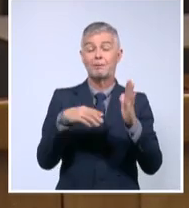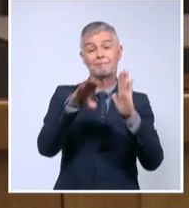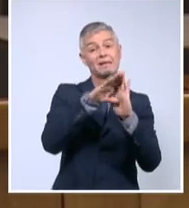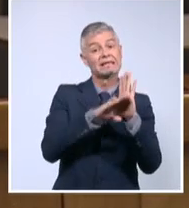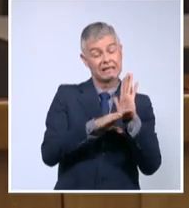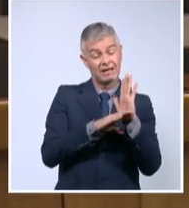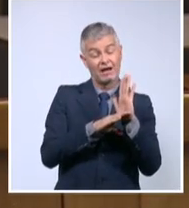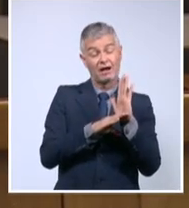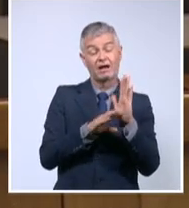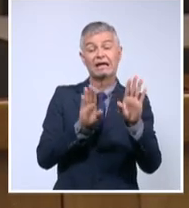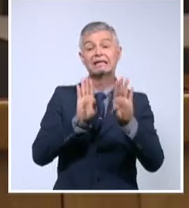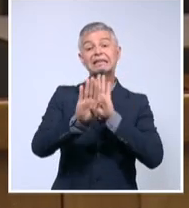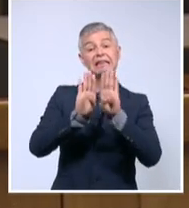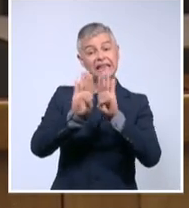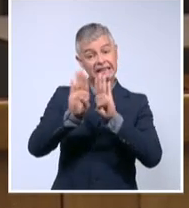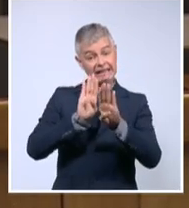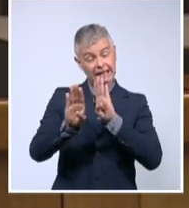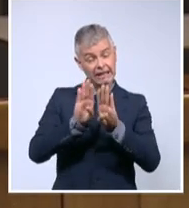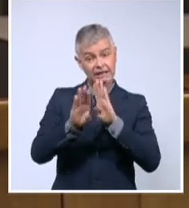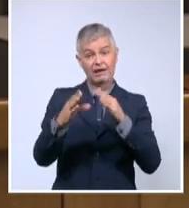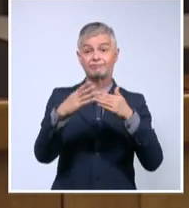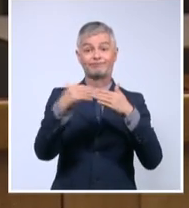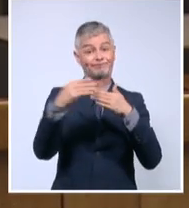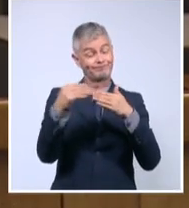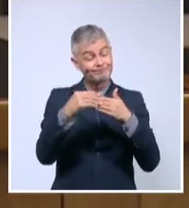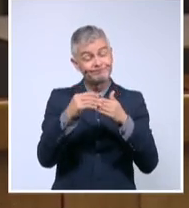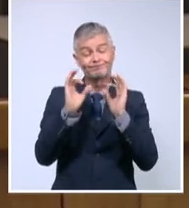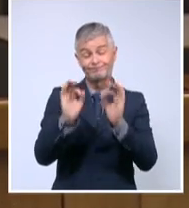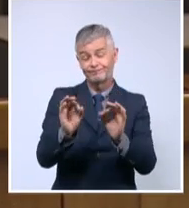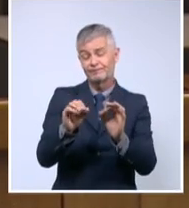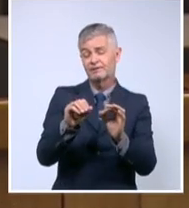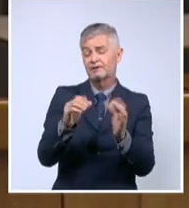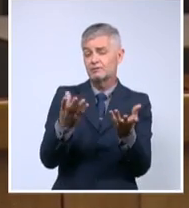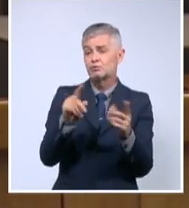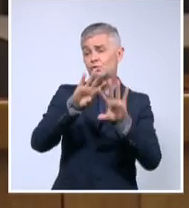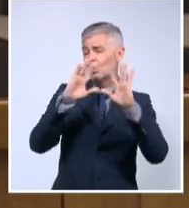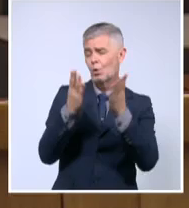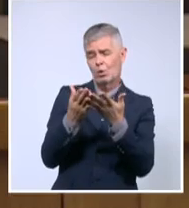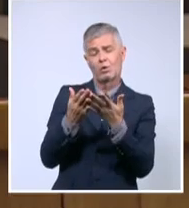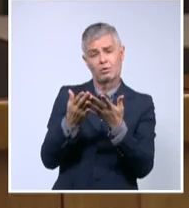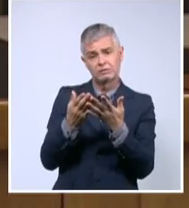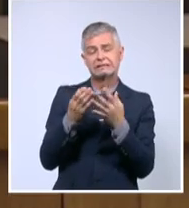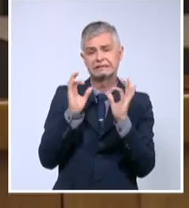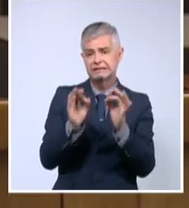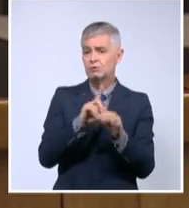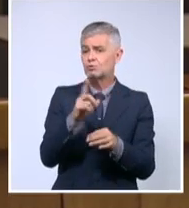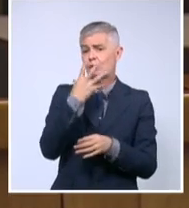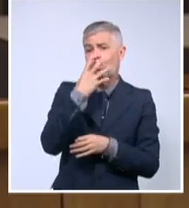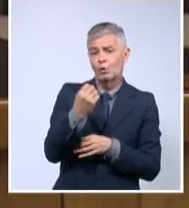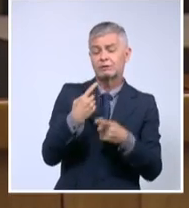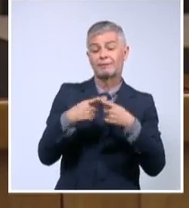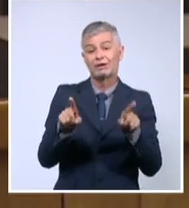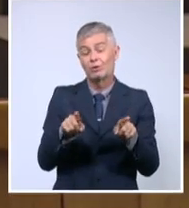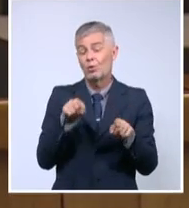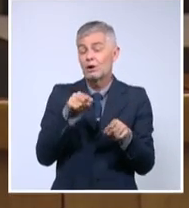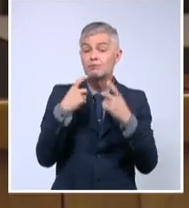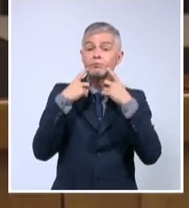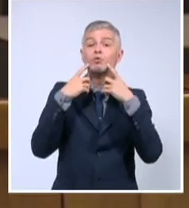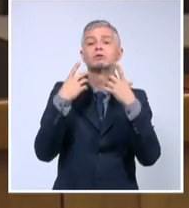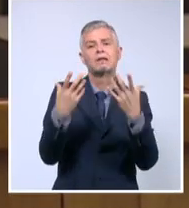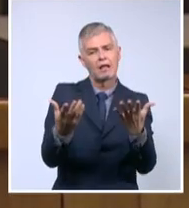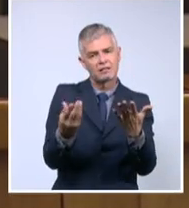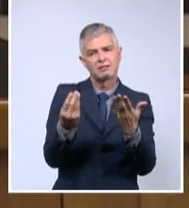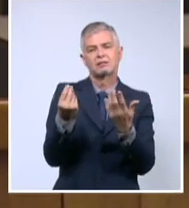moneda libremente convertible, tan cuestionadas, pero imprescindibles para incentivar remesas,